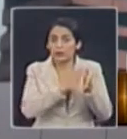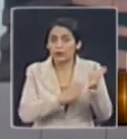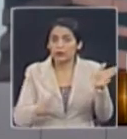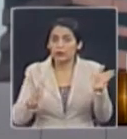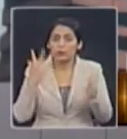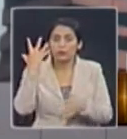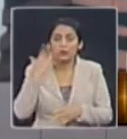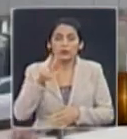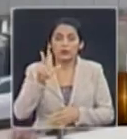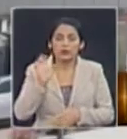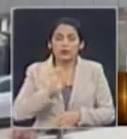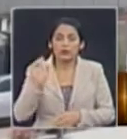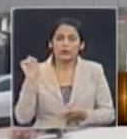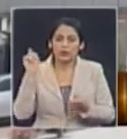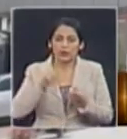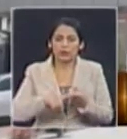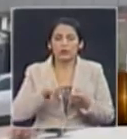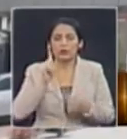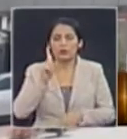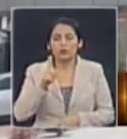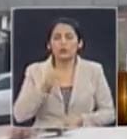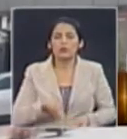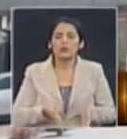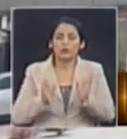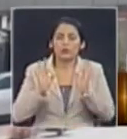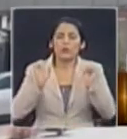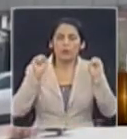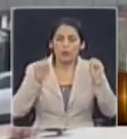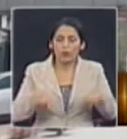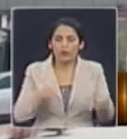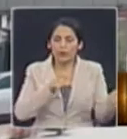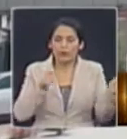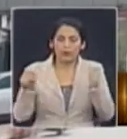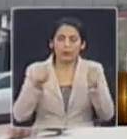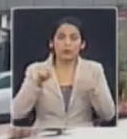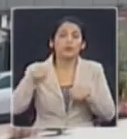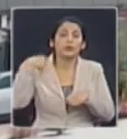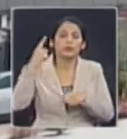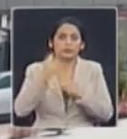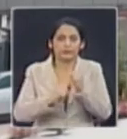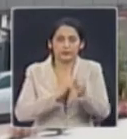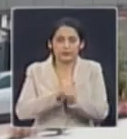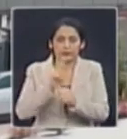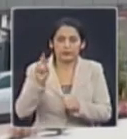3 de enero y el 1 de febrero del año siguiente. Santiago Villasañay, Telerama Noticias.